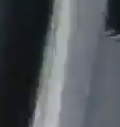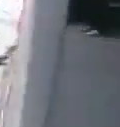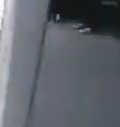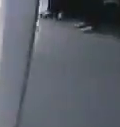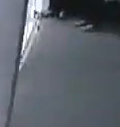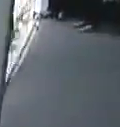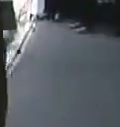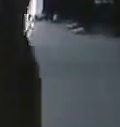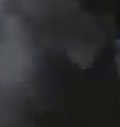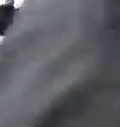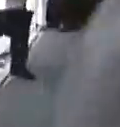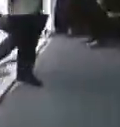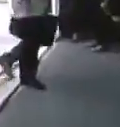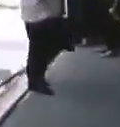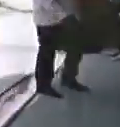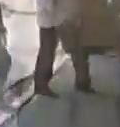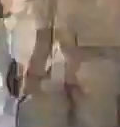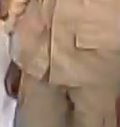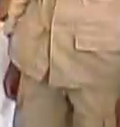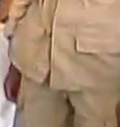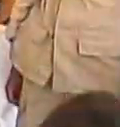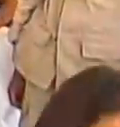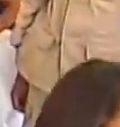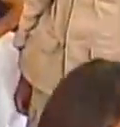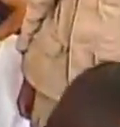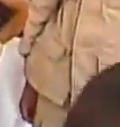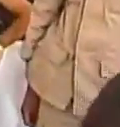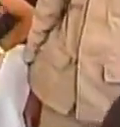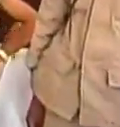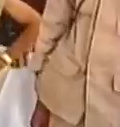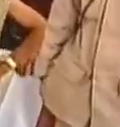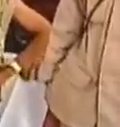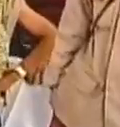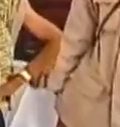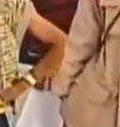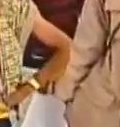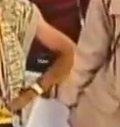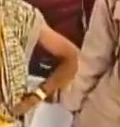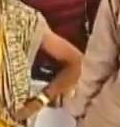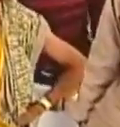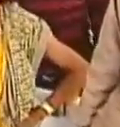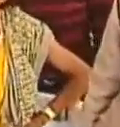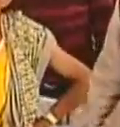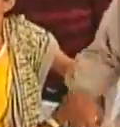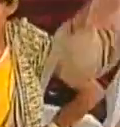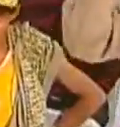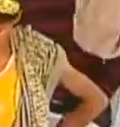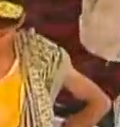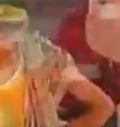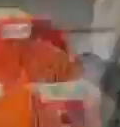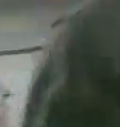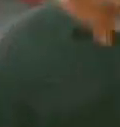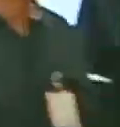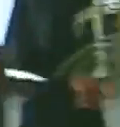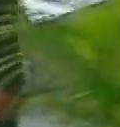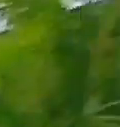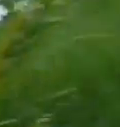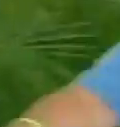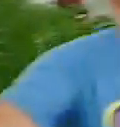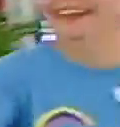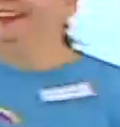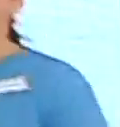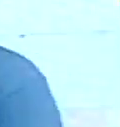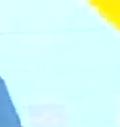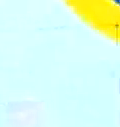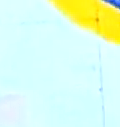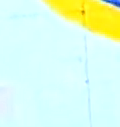las personas con discapacidad, entre otros importantes sectores del país. Ingresa el jefe de